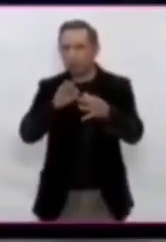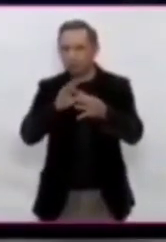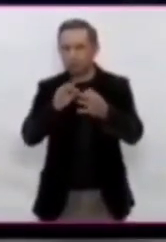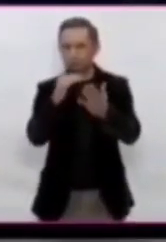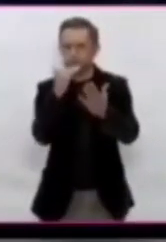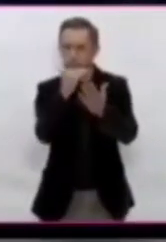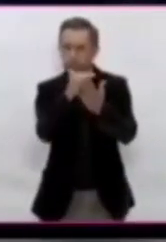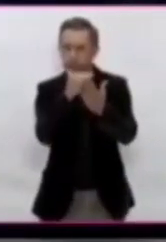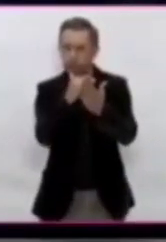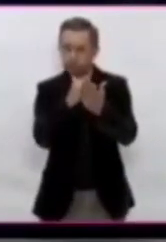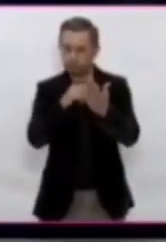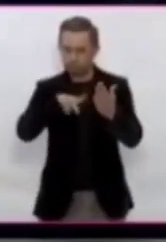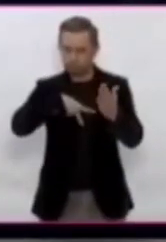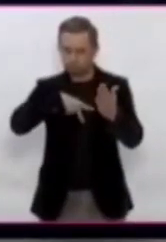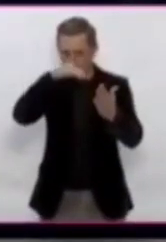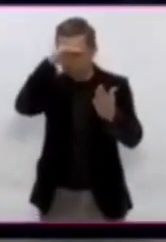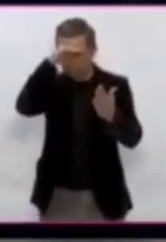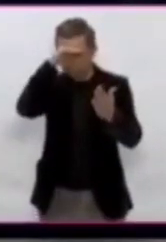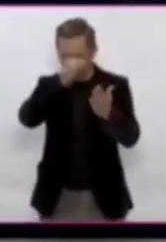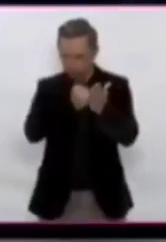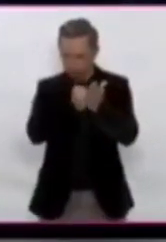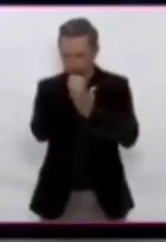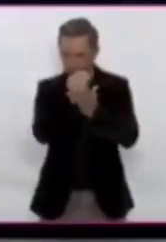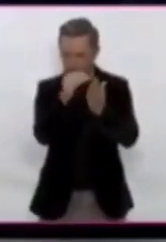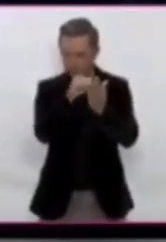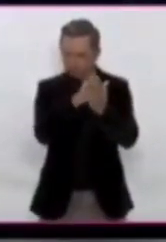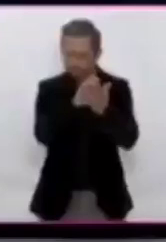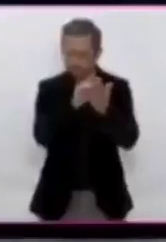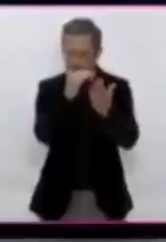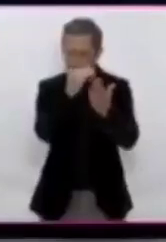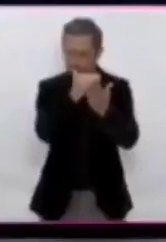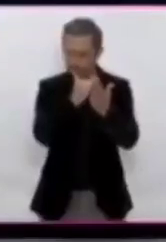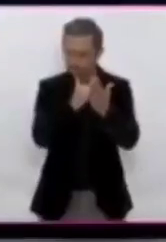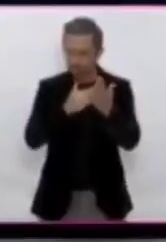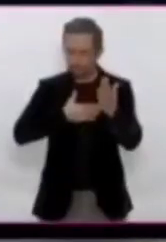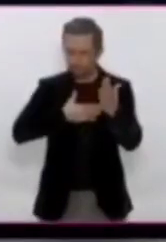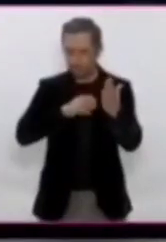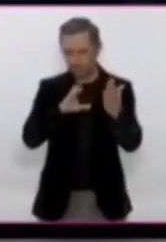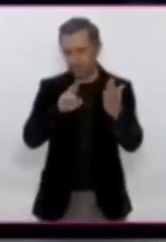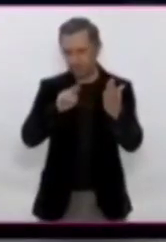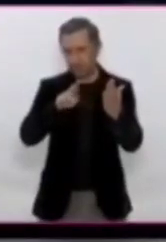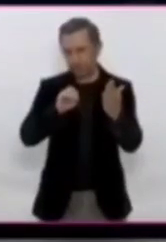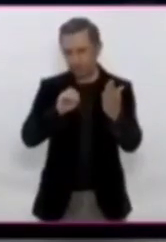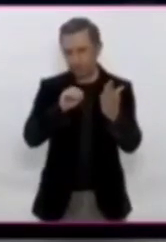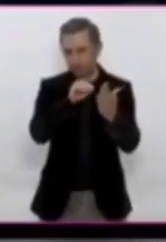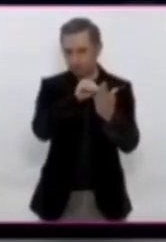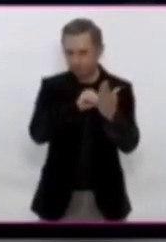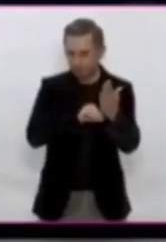como ya el proyecto lo plantea. El criterio de